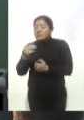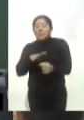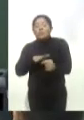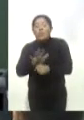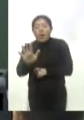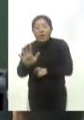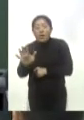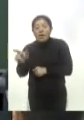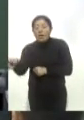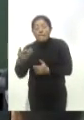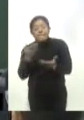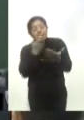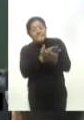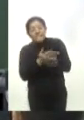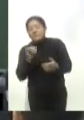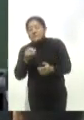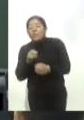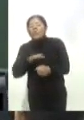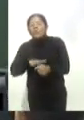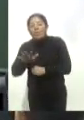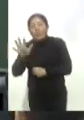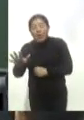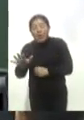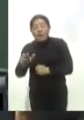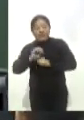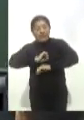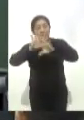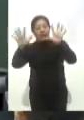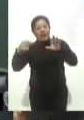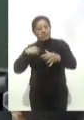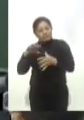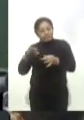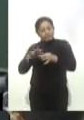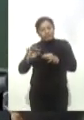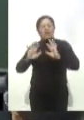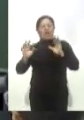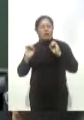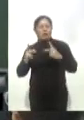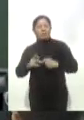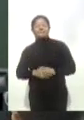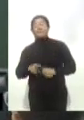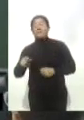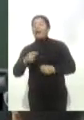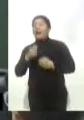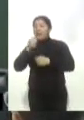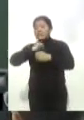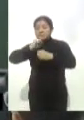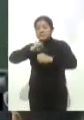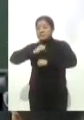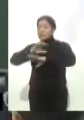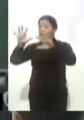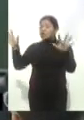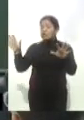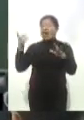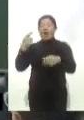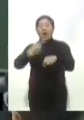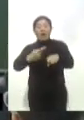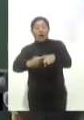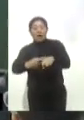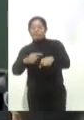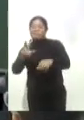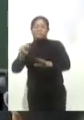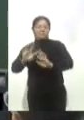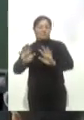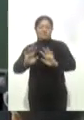de politizar una enfermedad biológica. Se trata de como sociedad unirnos